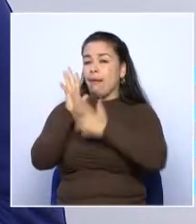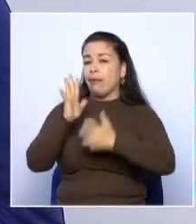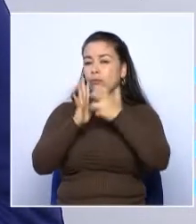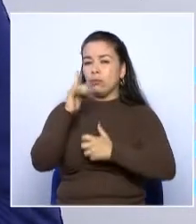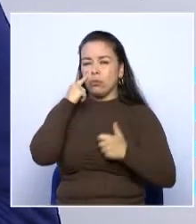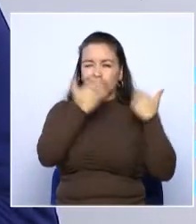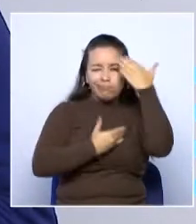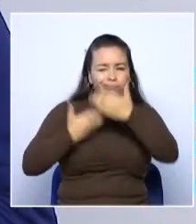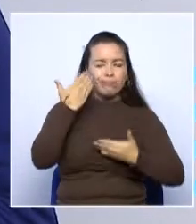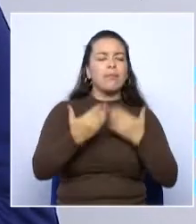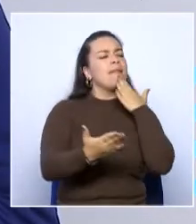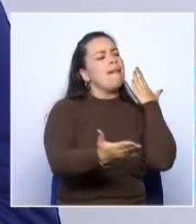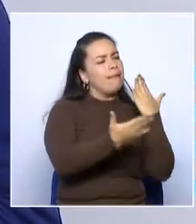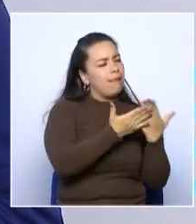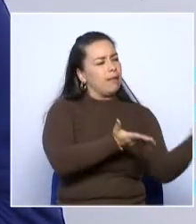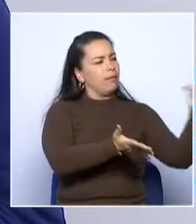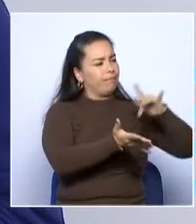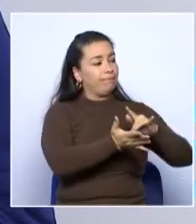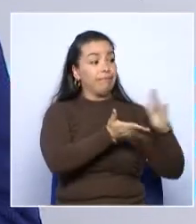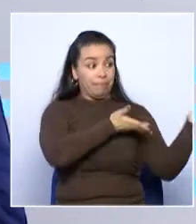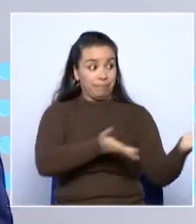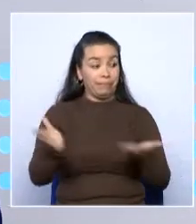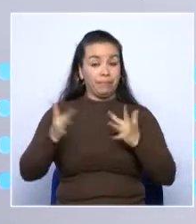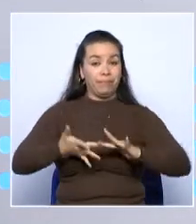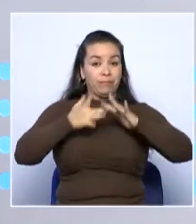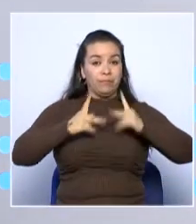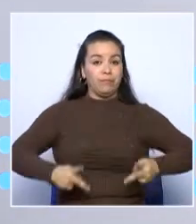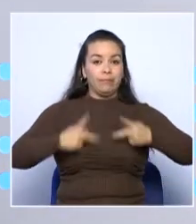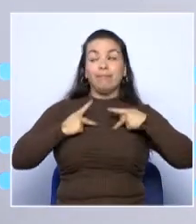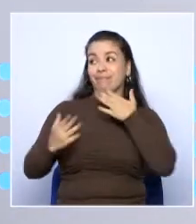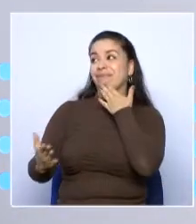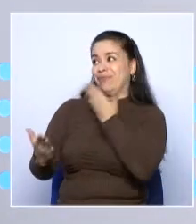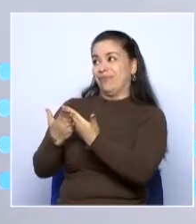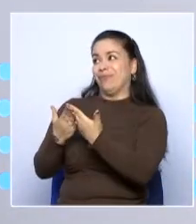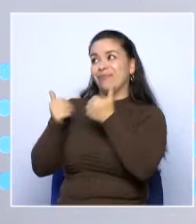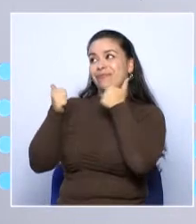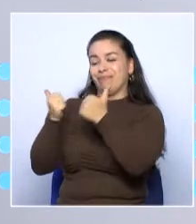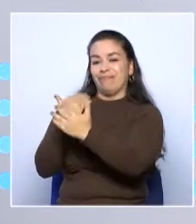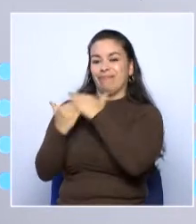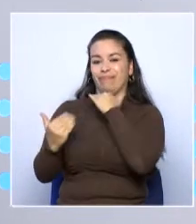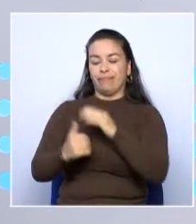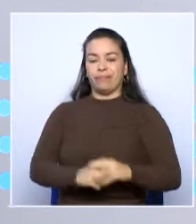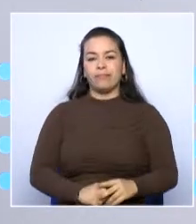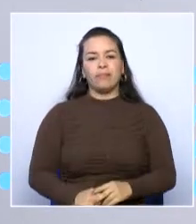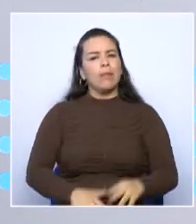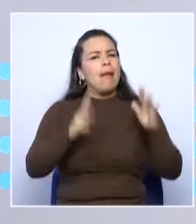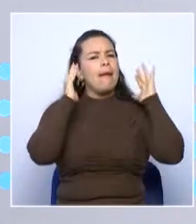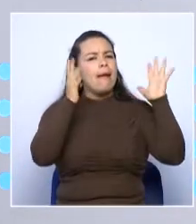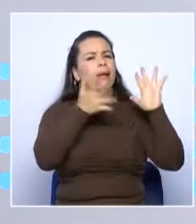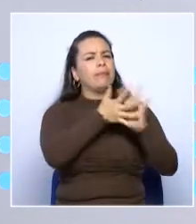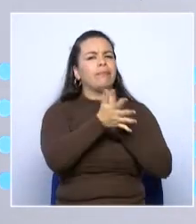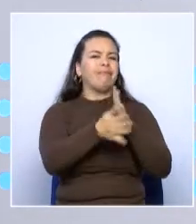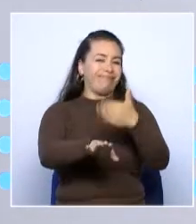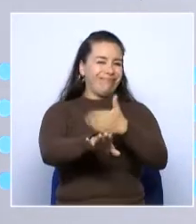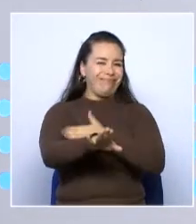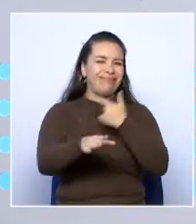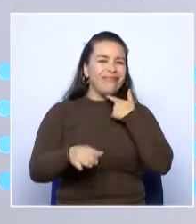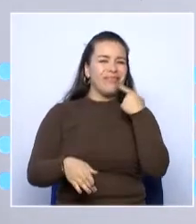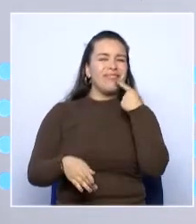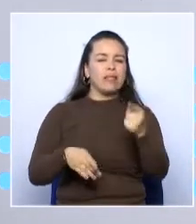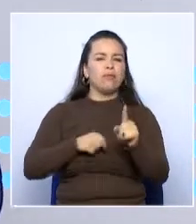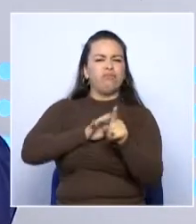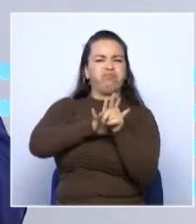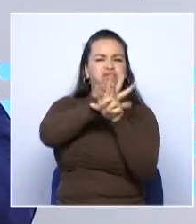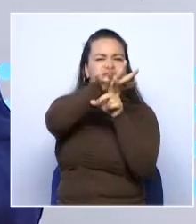gracias por estar con nosotros y bienvenidos a Conexión Vital. Muchas gracias por la invitación. Hablemos un poco, cuando yo decía que no era